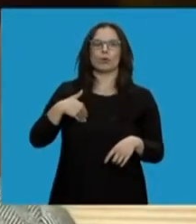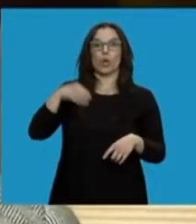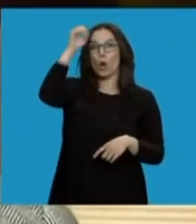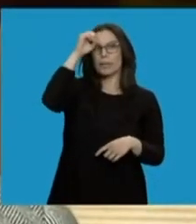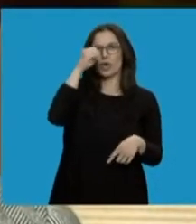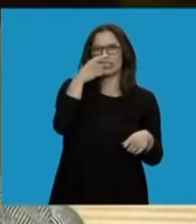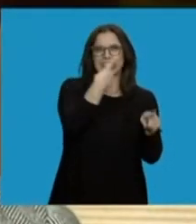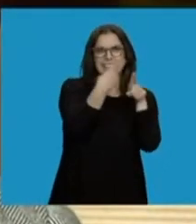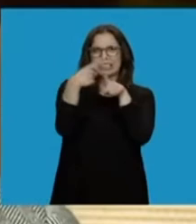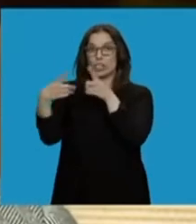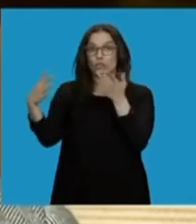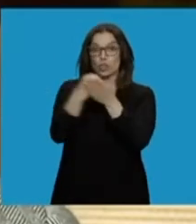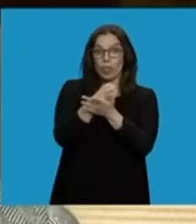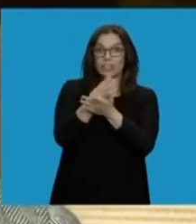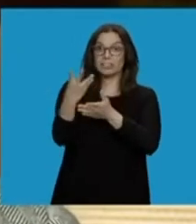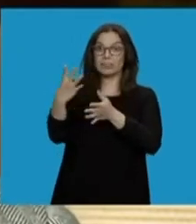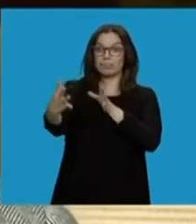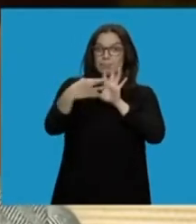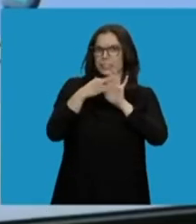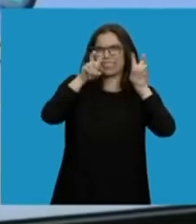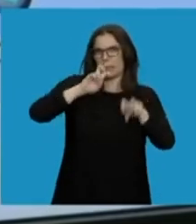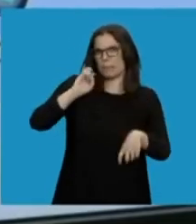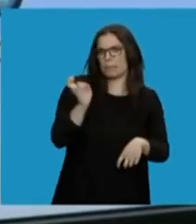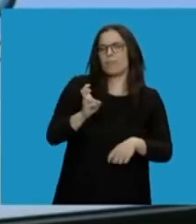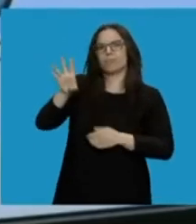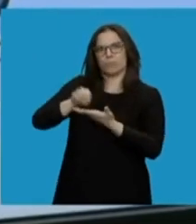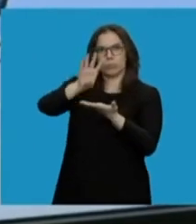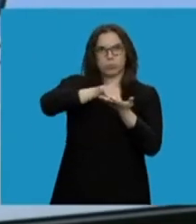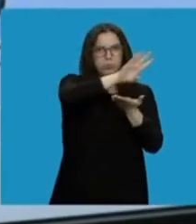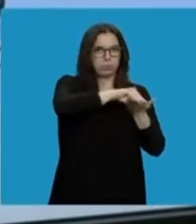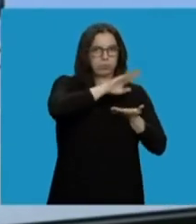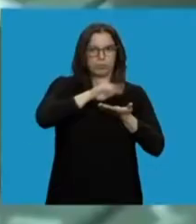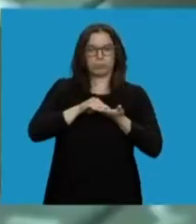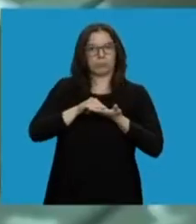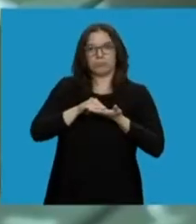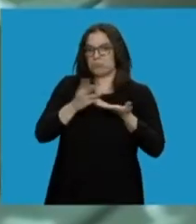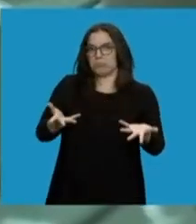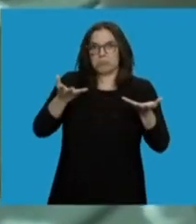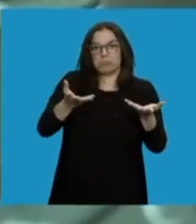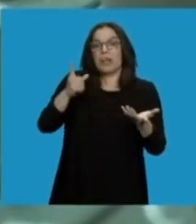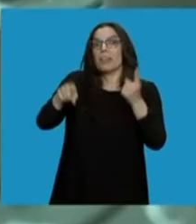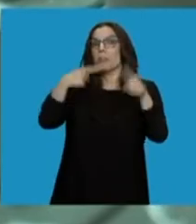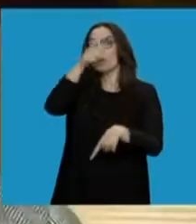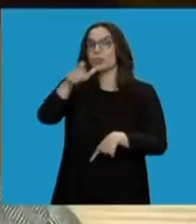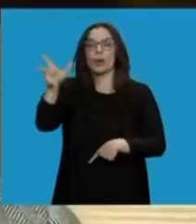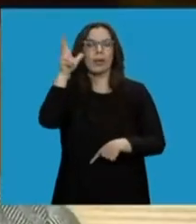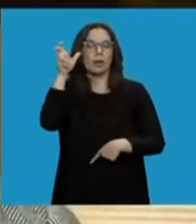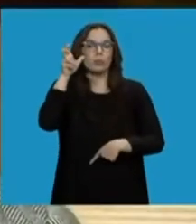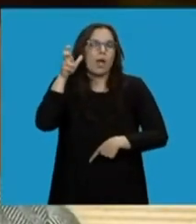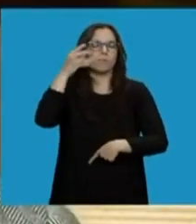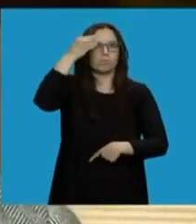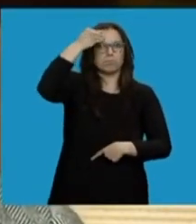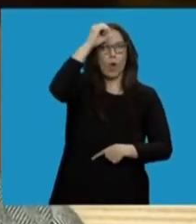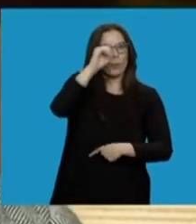que tengan algo que decir en torno a cualquier tema, y nosotros dejamos los sonidos. El oyente es el que toma la decisión después de decir